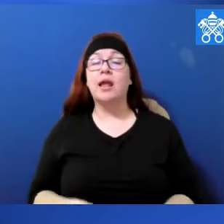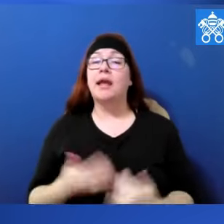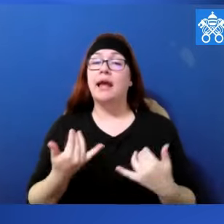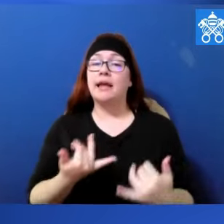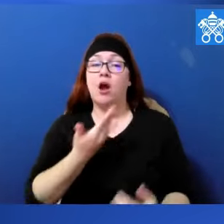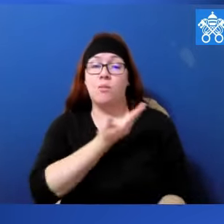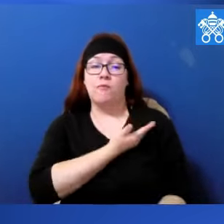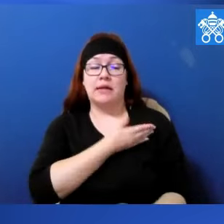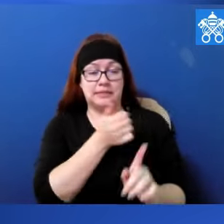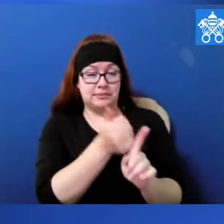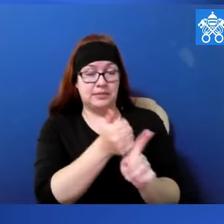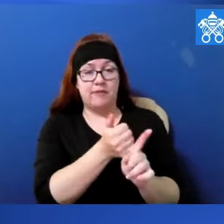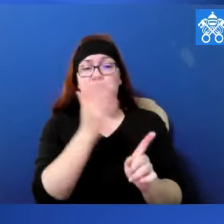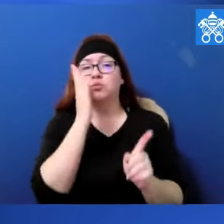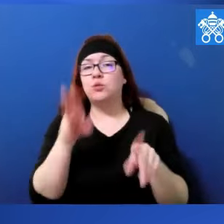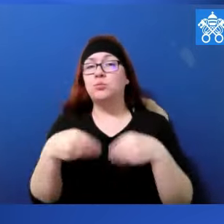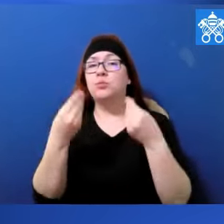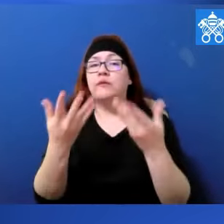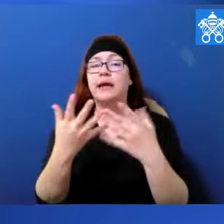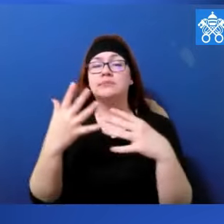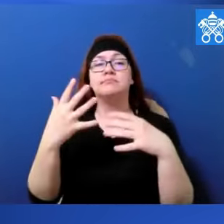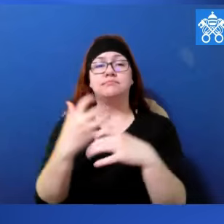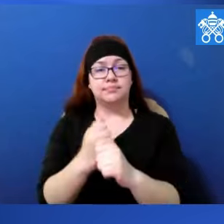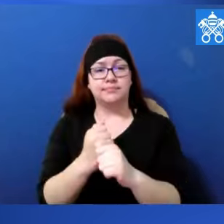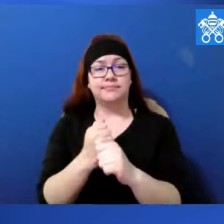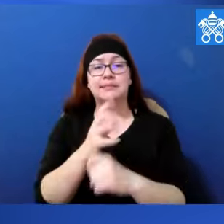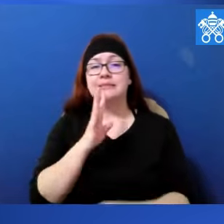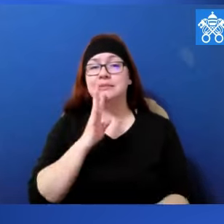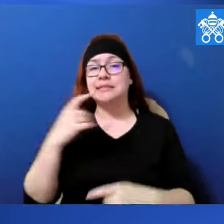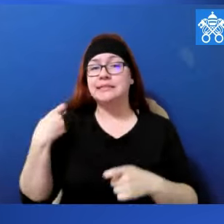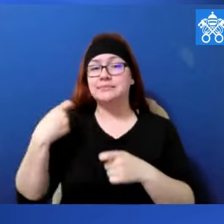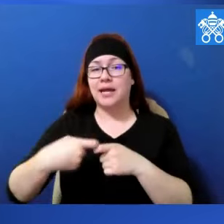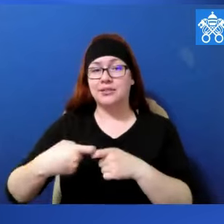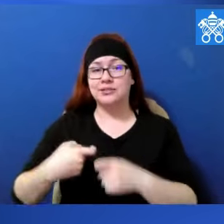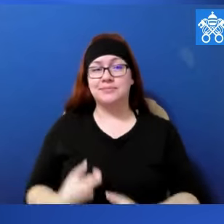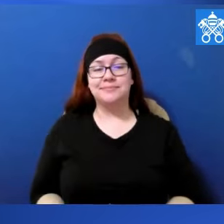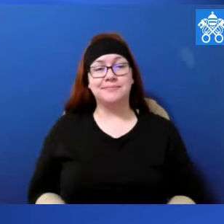And now Pope Francis himself will give the summary in Spanish of his own catechism.